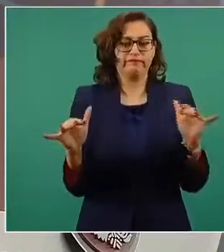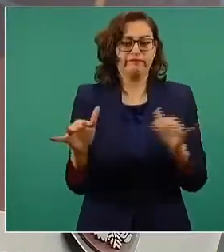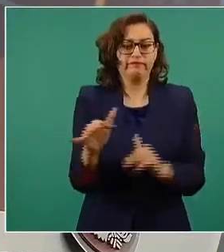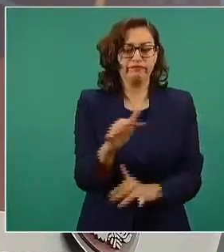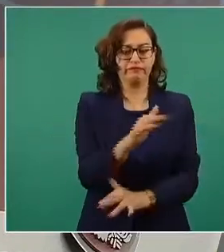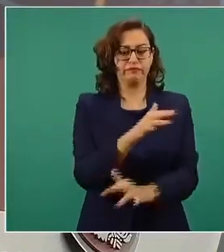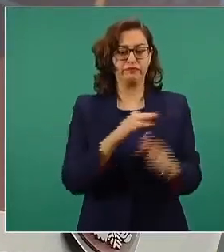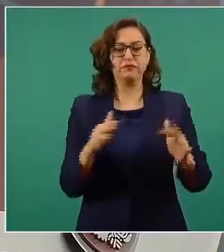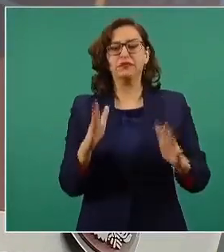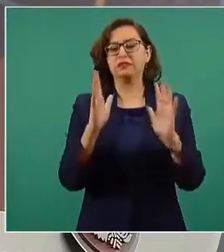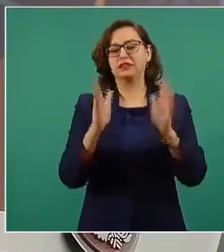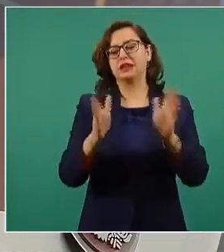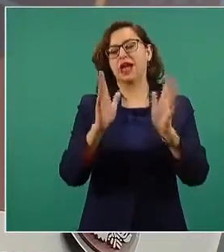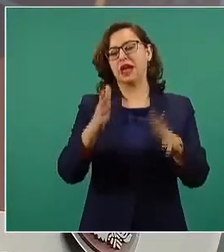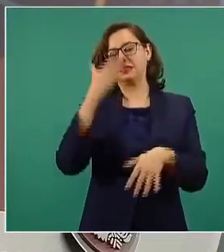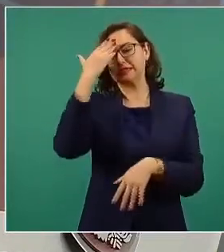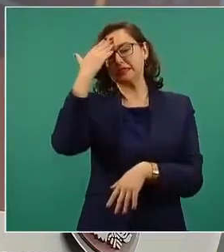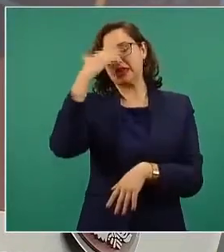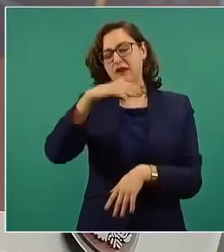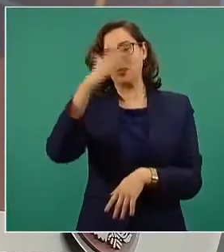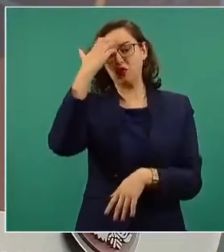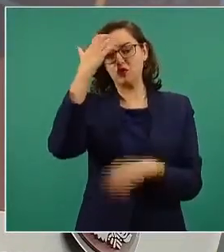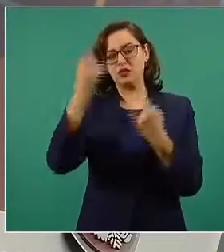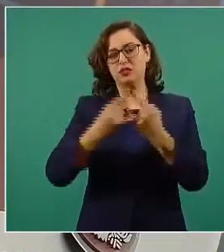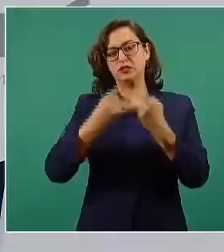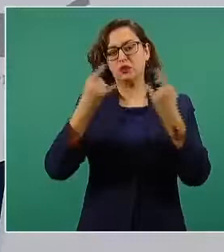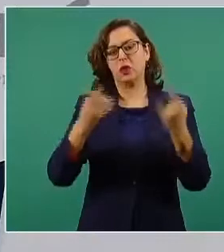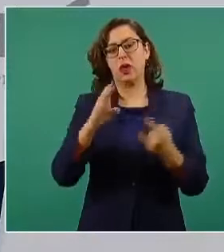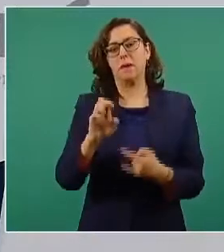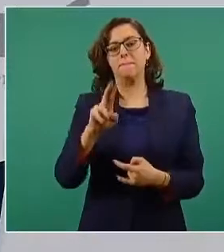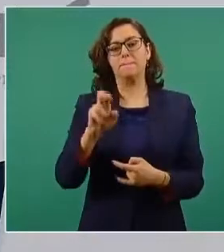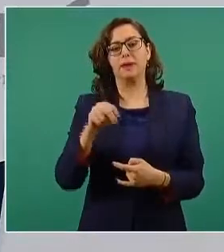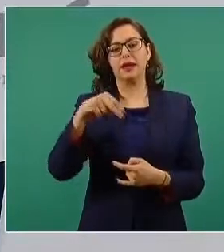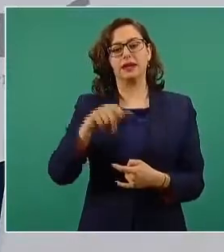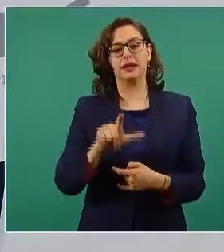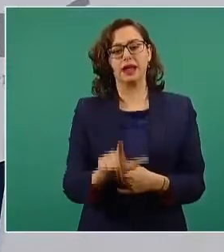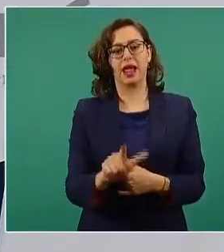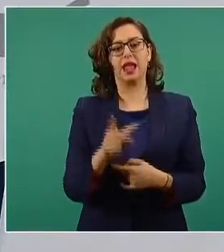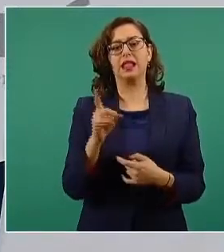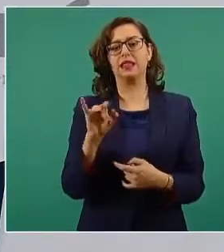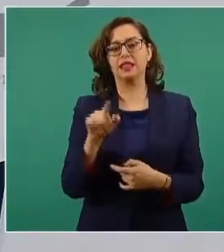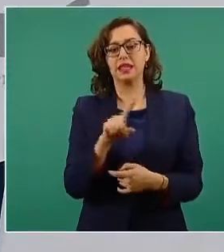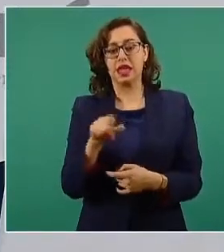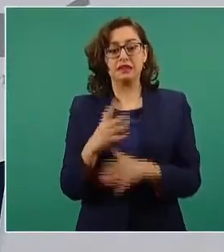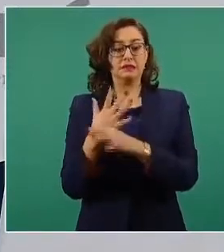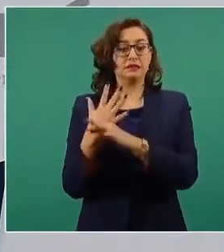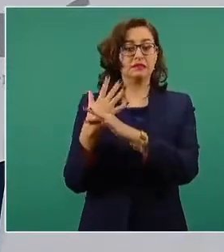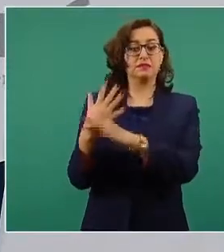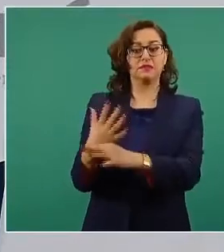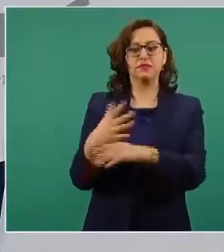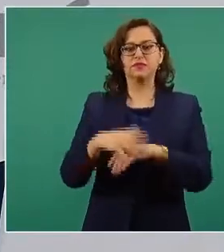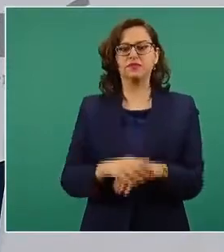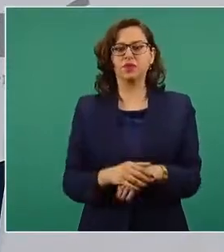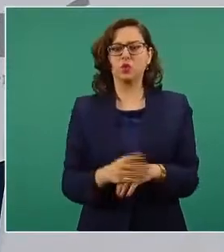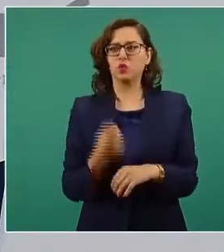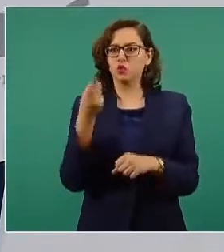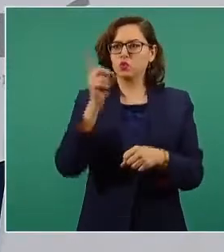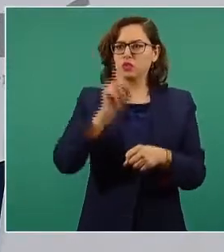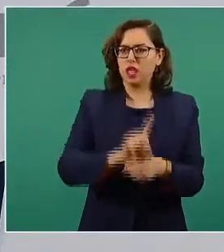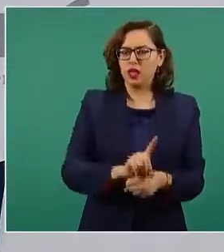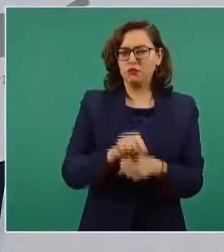conocida narrativa de Bernal Díaz del Castillo. Y otro día, por la mañana, llegamos a la calzada